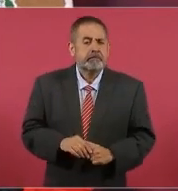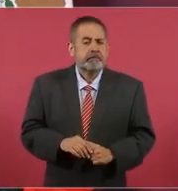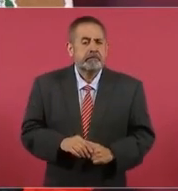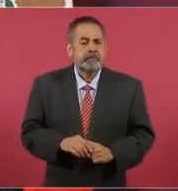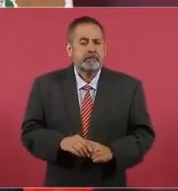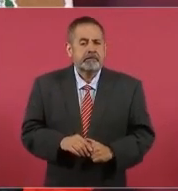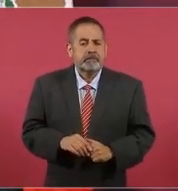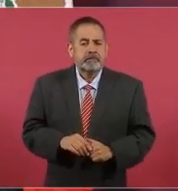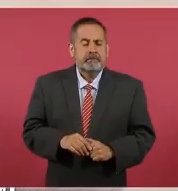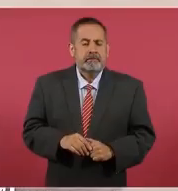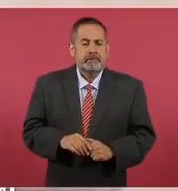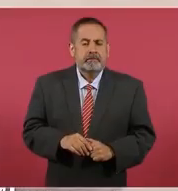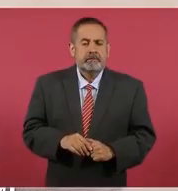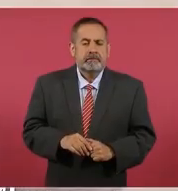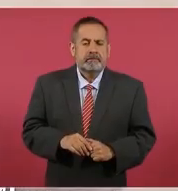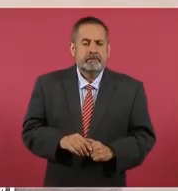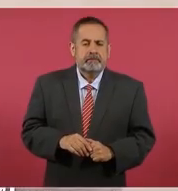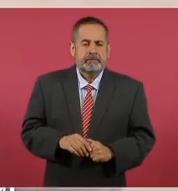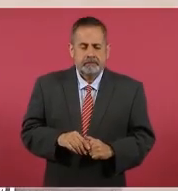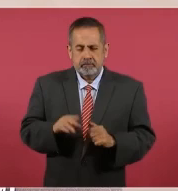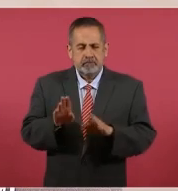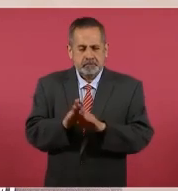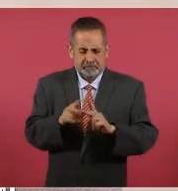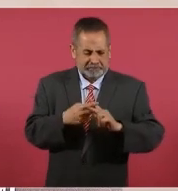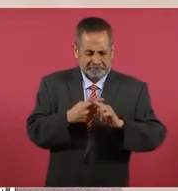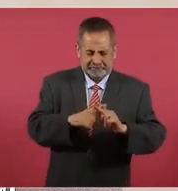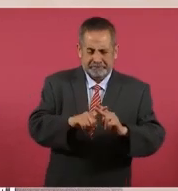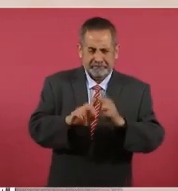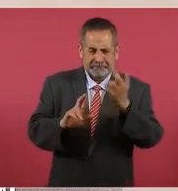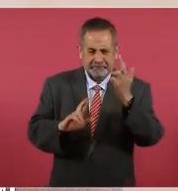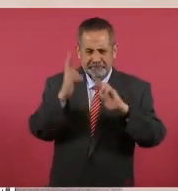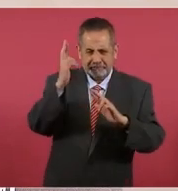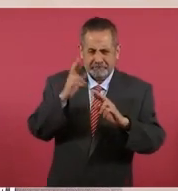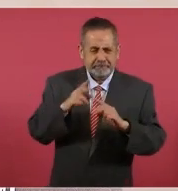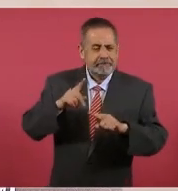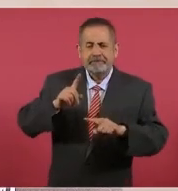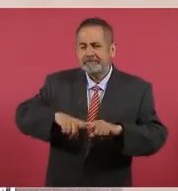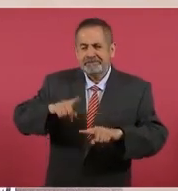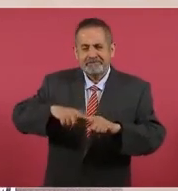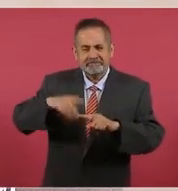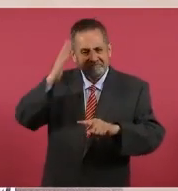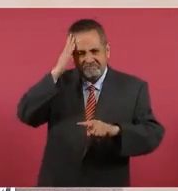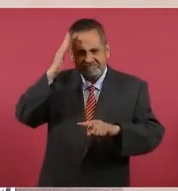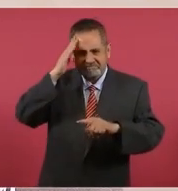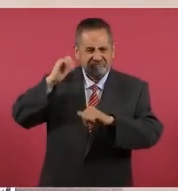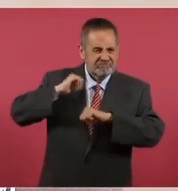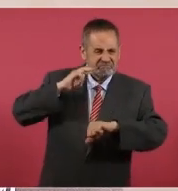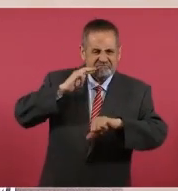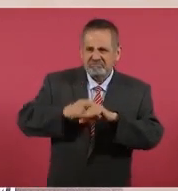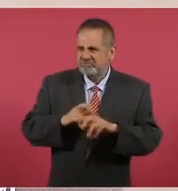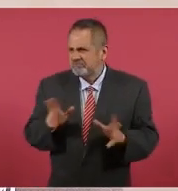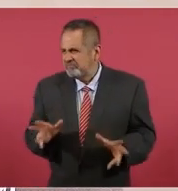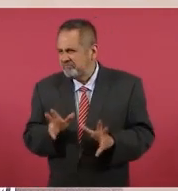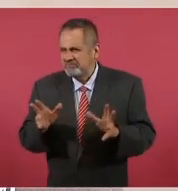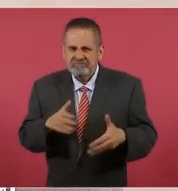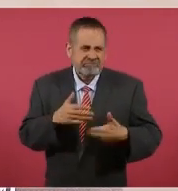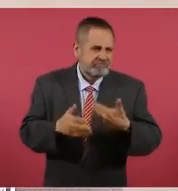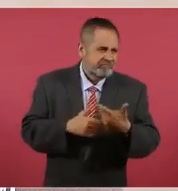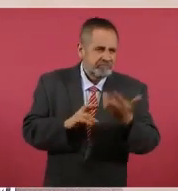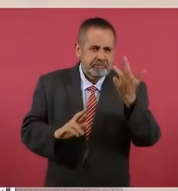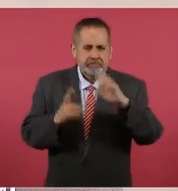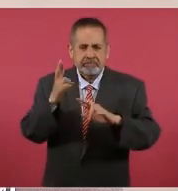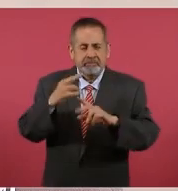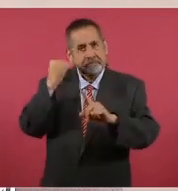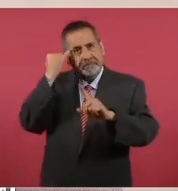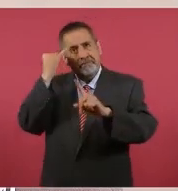en su fase inicial, sus precursores, sus ideales,